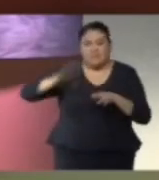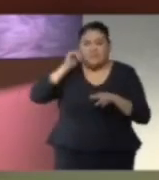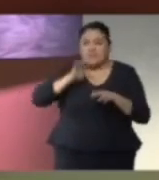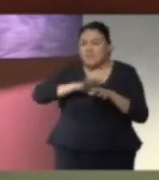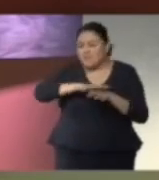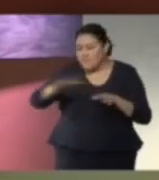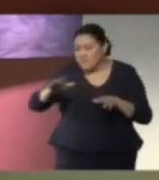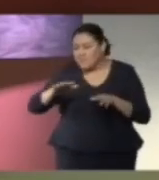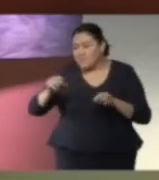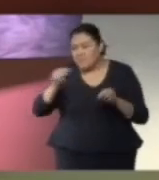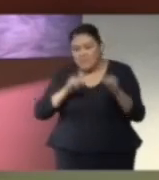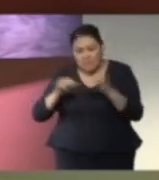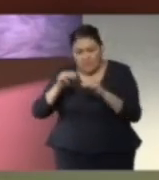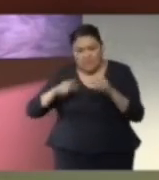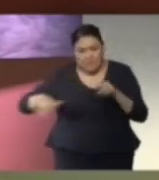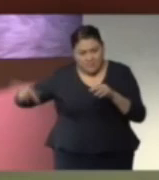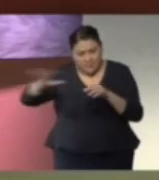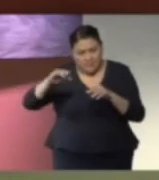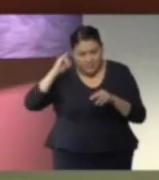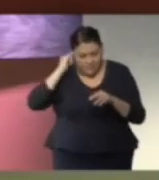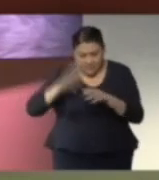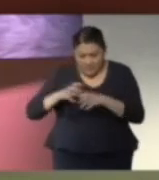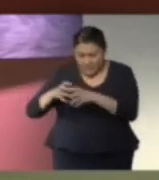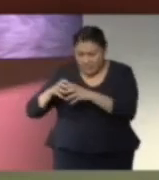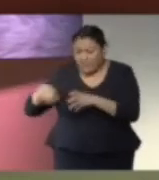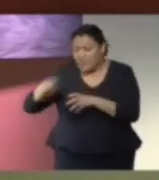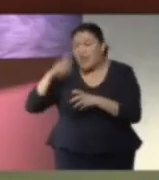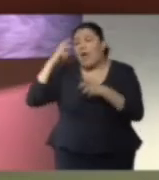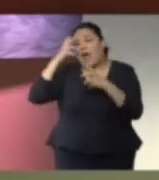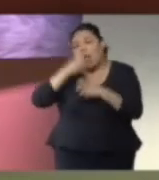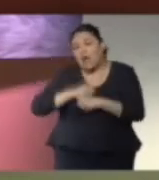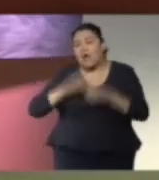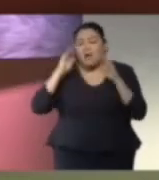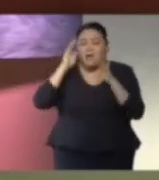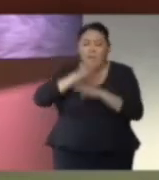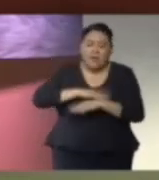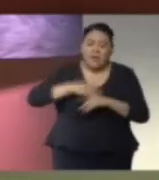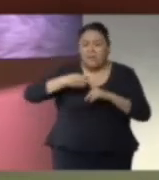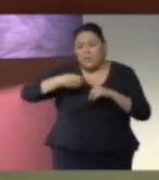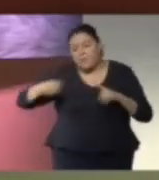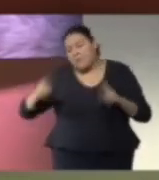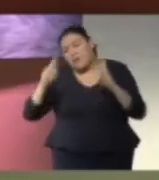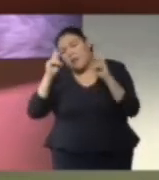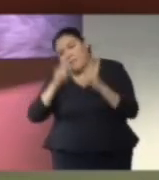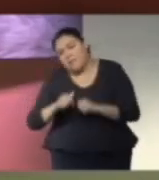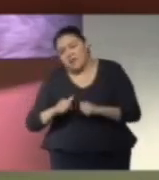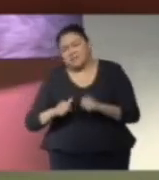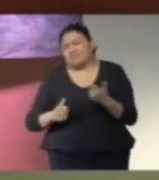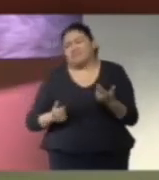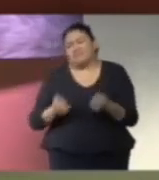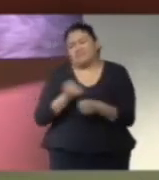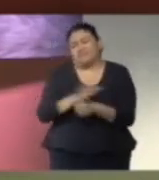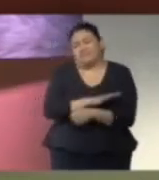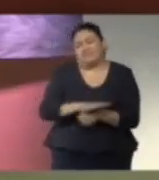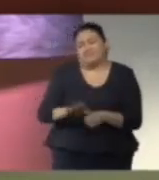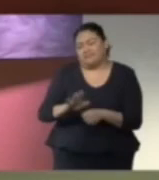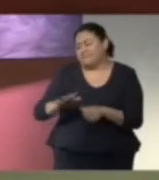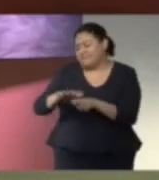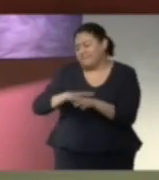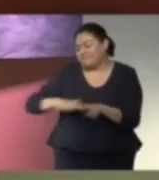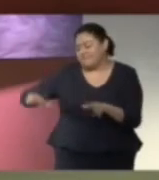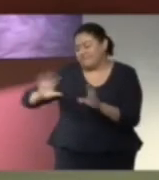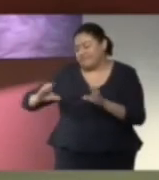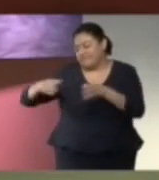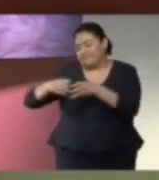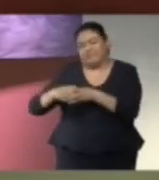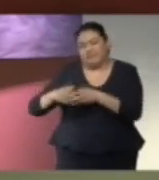en no pensar la comunidad como un espacio idílico, armónico, sin conflictos, sin contradicciones. La comunidad es una forma de organizar